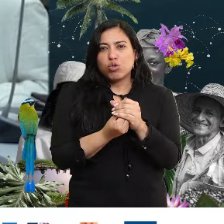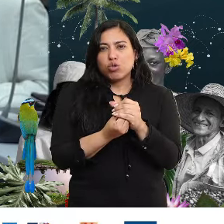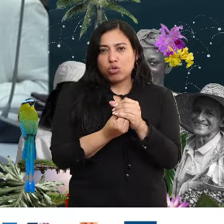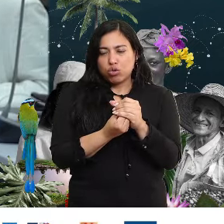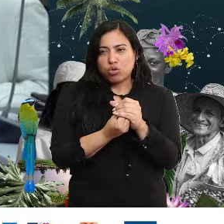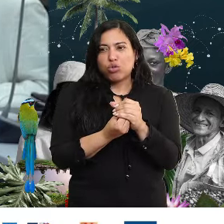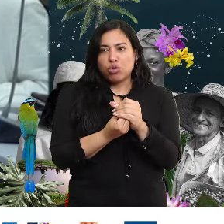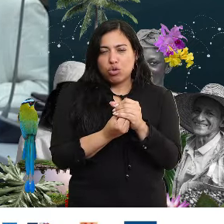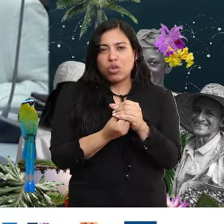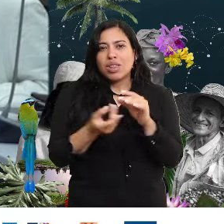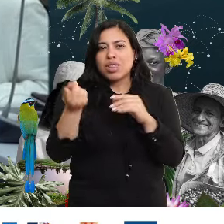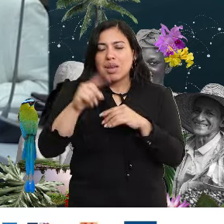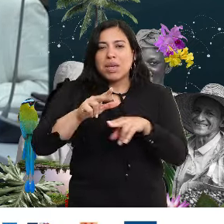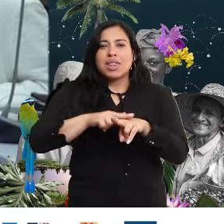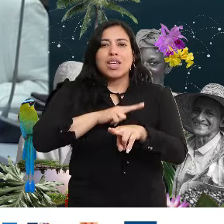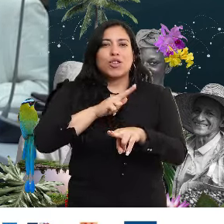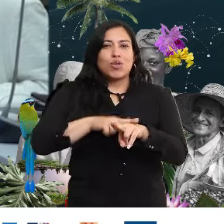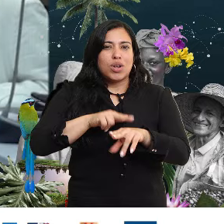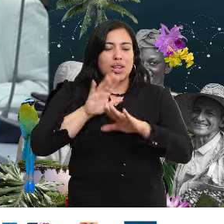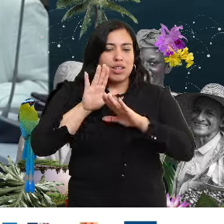y basado en la naturaleza misma.